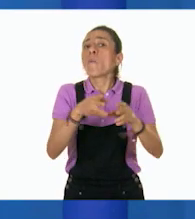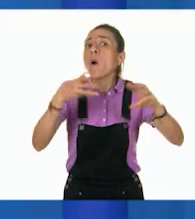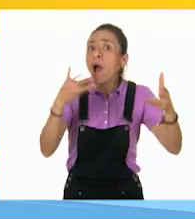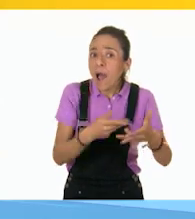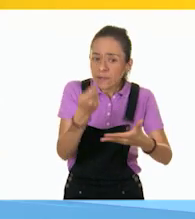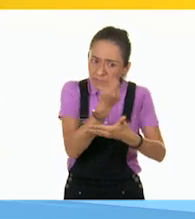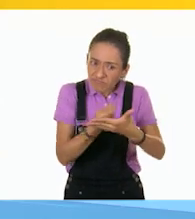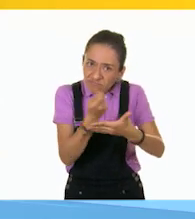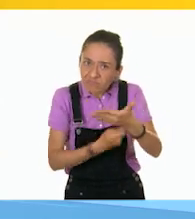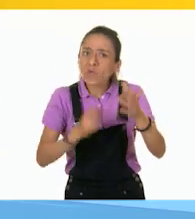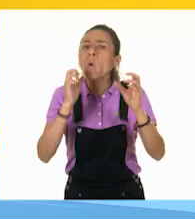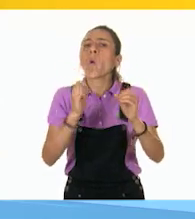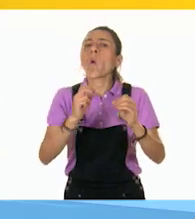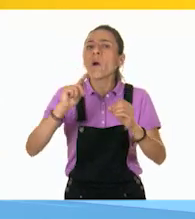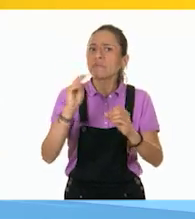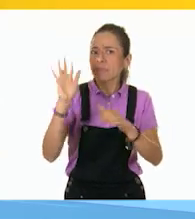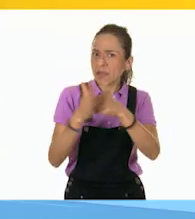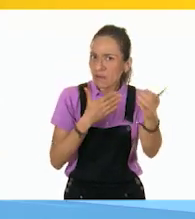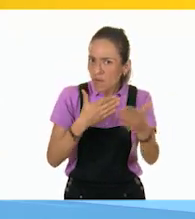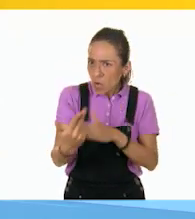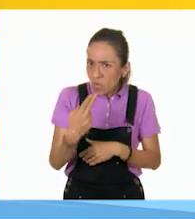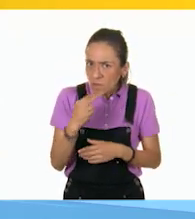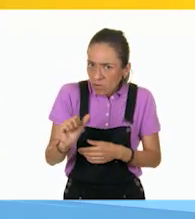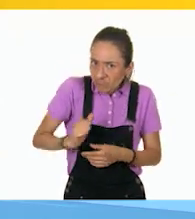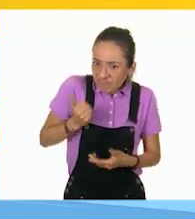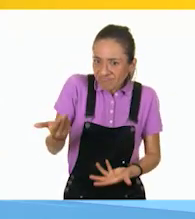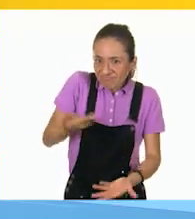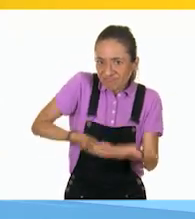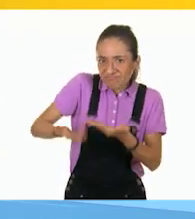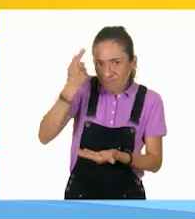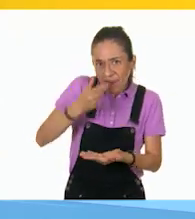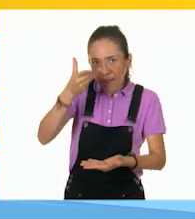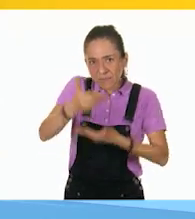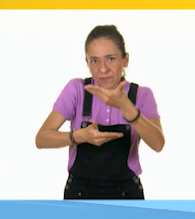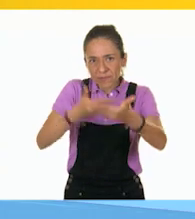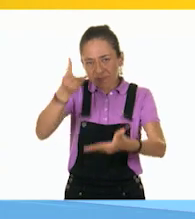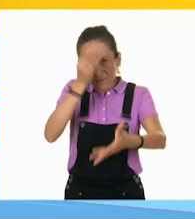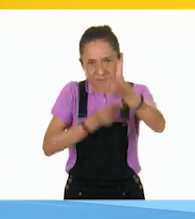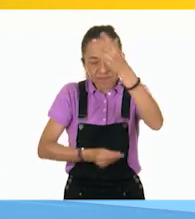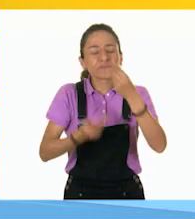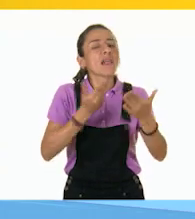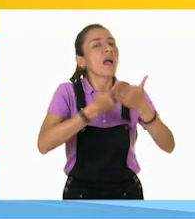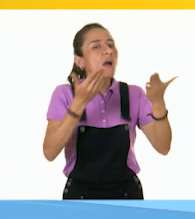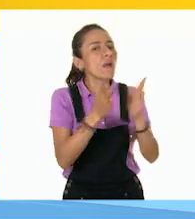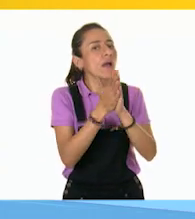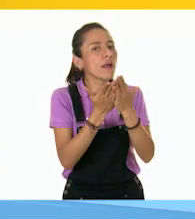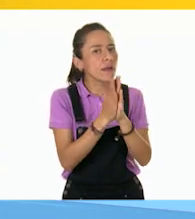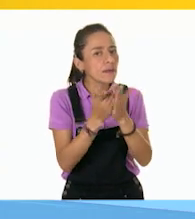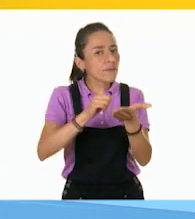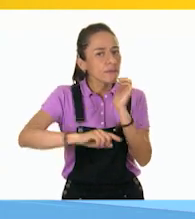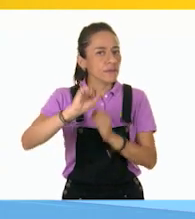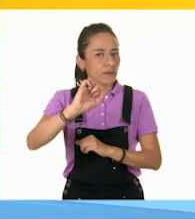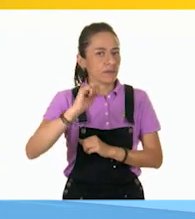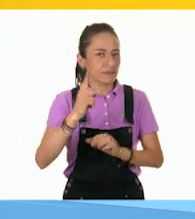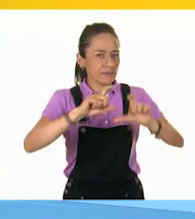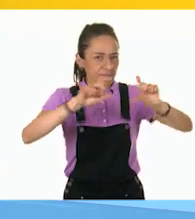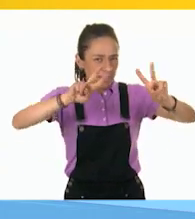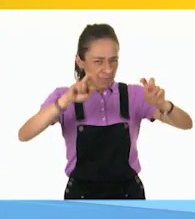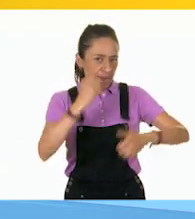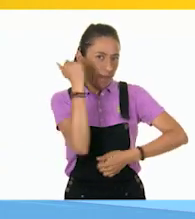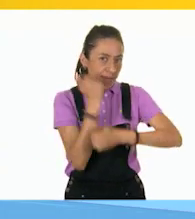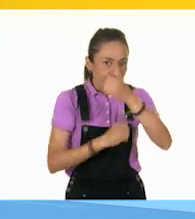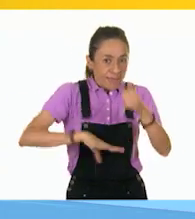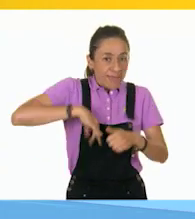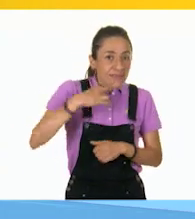aprendizaje. Ahora es momento de trabajar con los problemas que se plantean en el libro de texto. Desafío